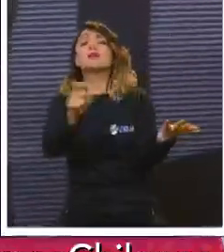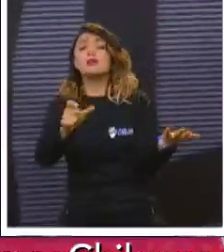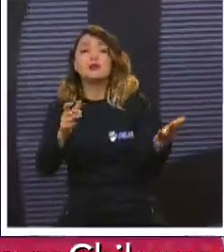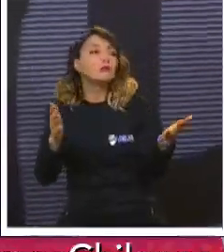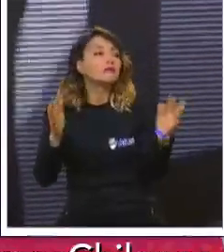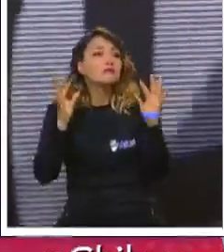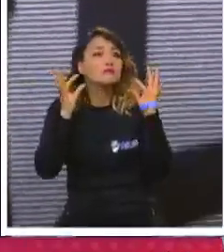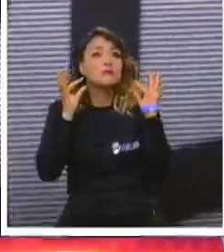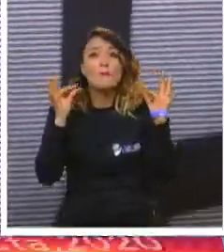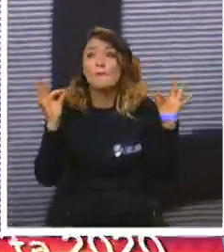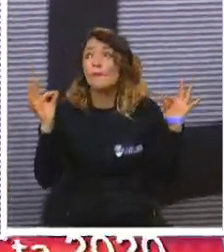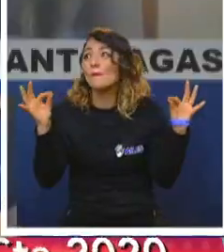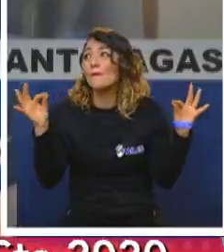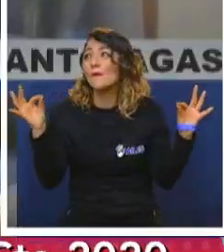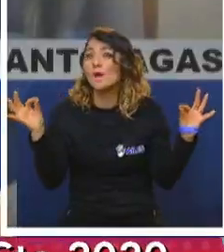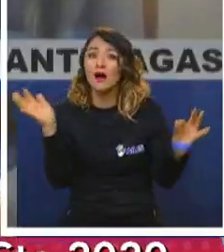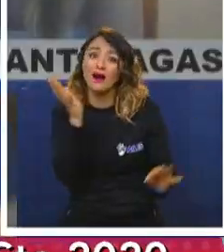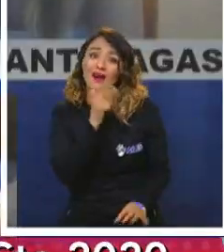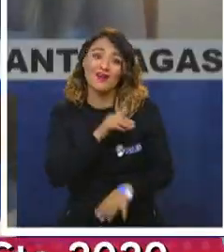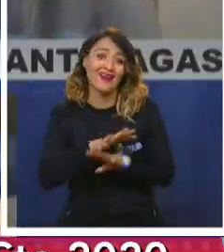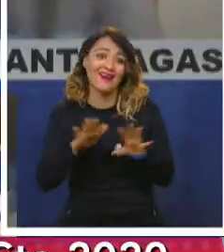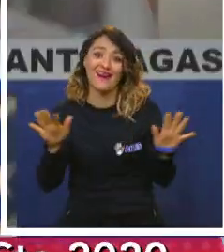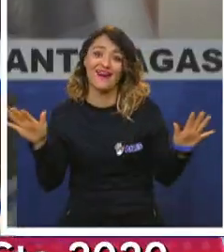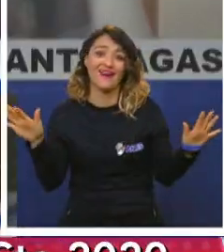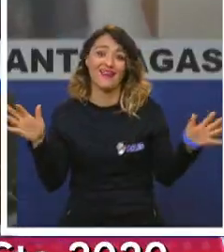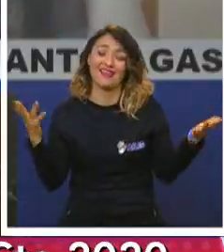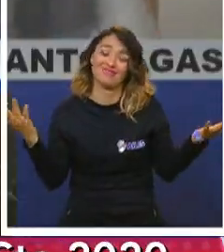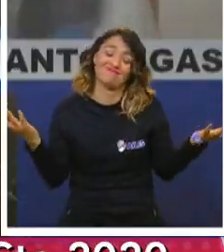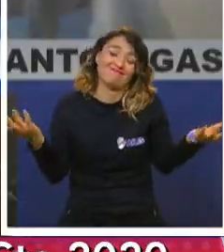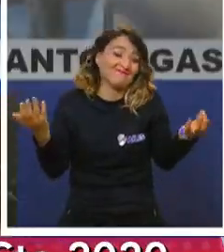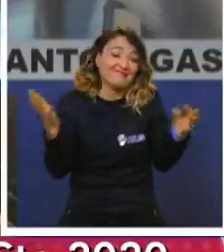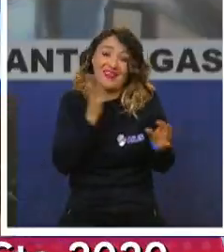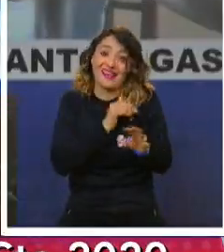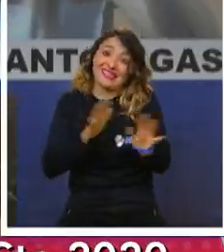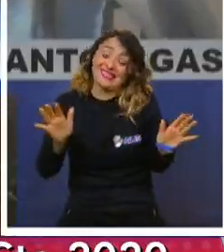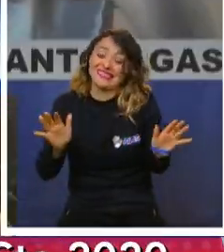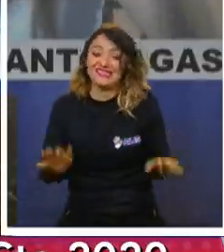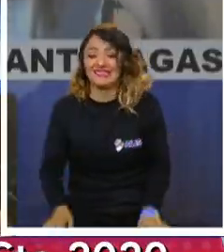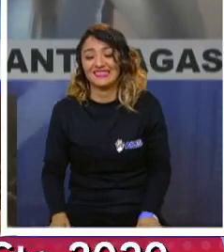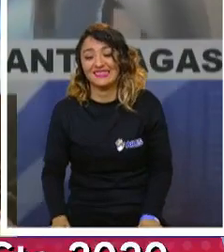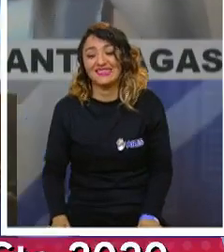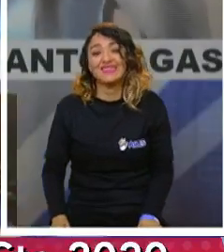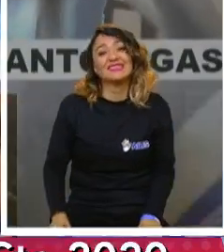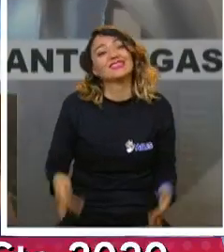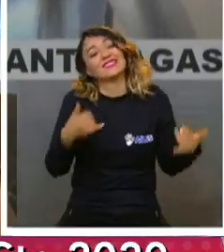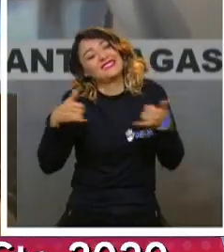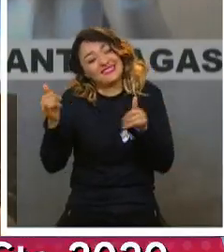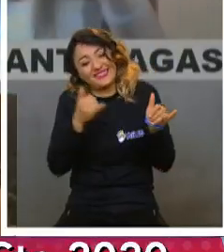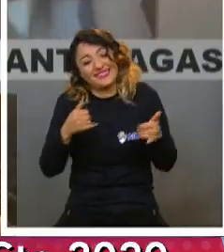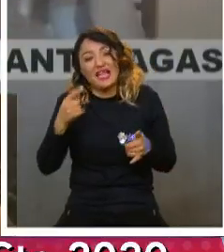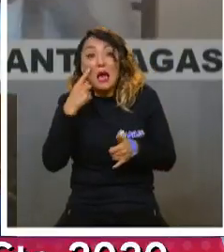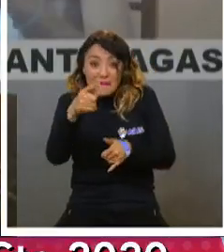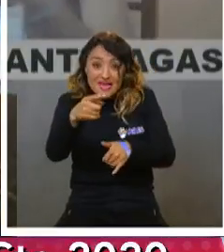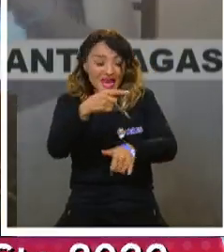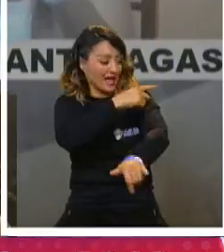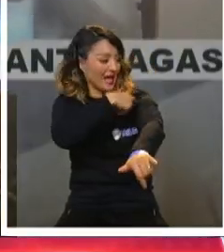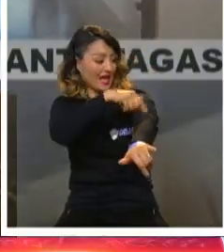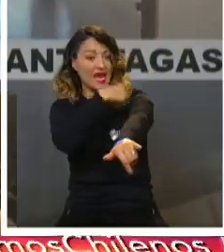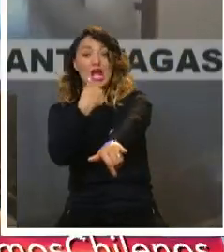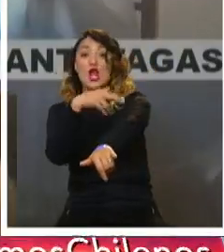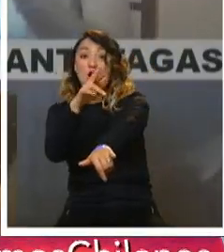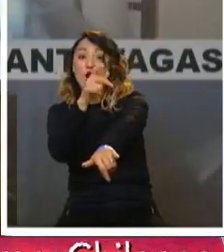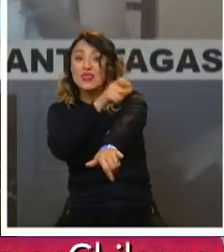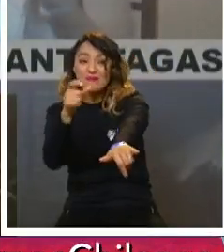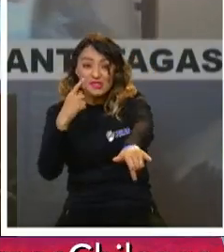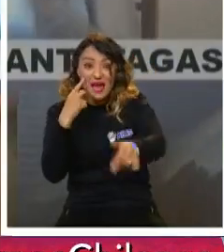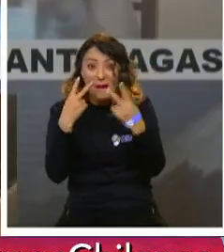No, están apoyando. No, hay un equipo humano maravilloso. Bueno, pero mira el público del norte. Sí, mira el público